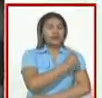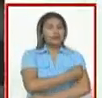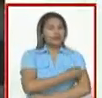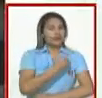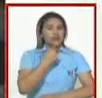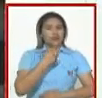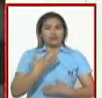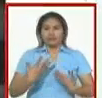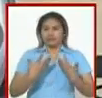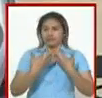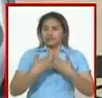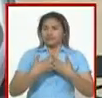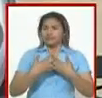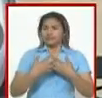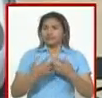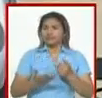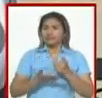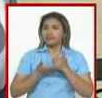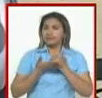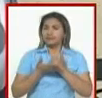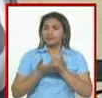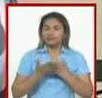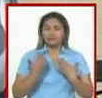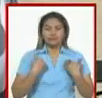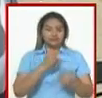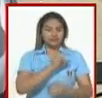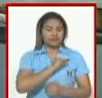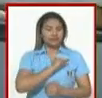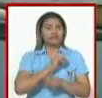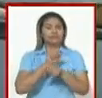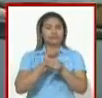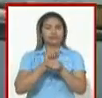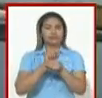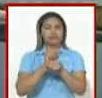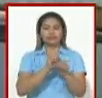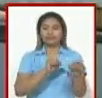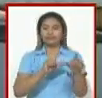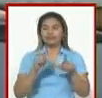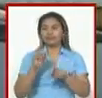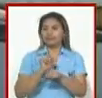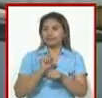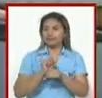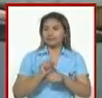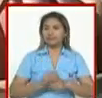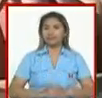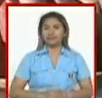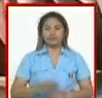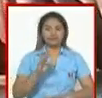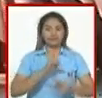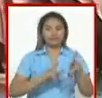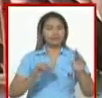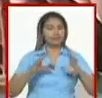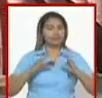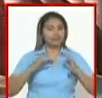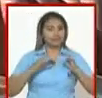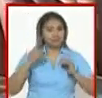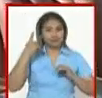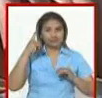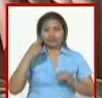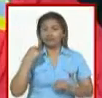mentes medios de prensa simplemente que tome un poquito de conciencia no estamos aquí para trabajar tenemos el material el personal capacitado